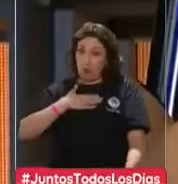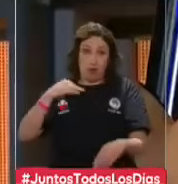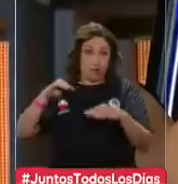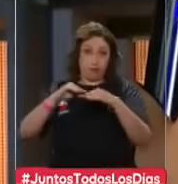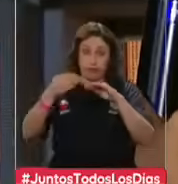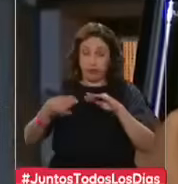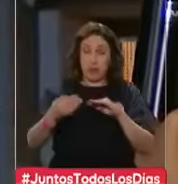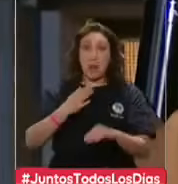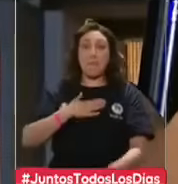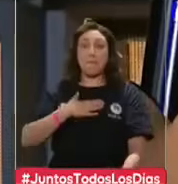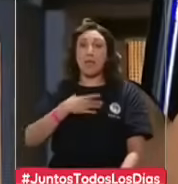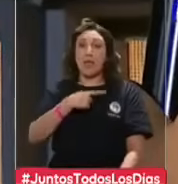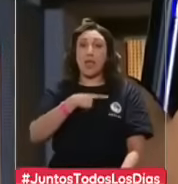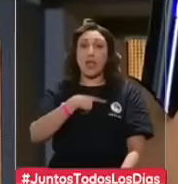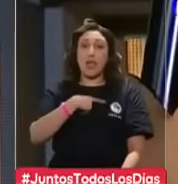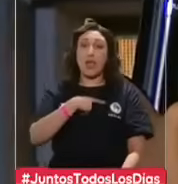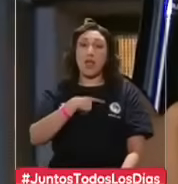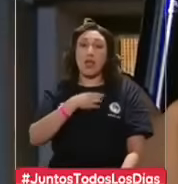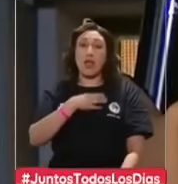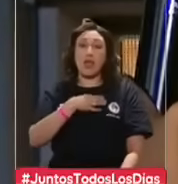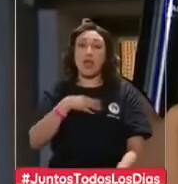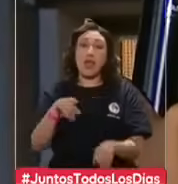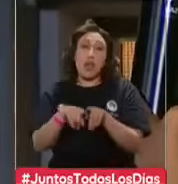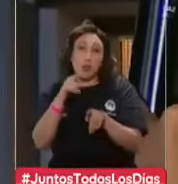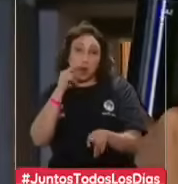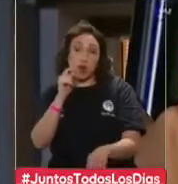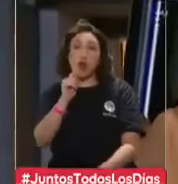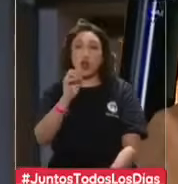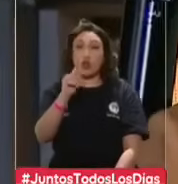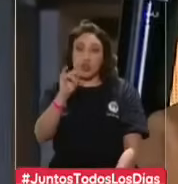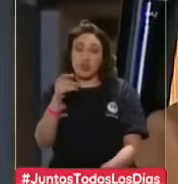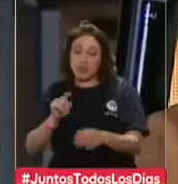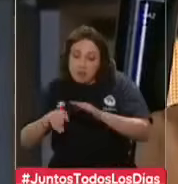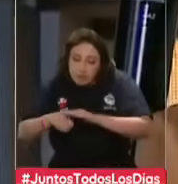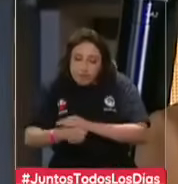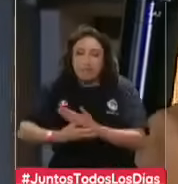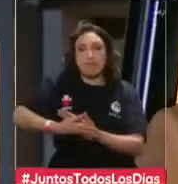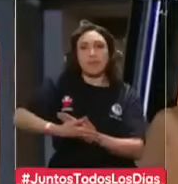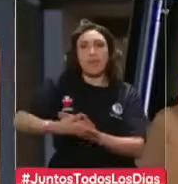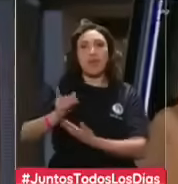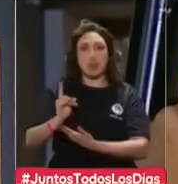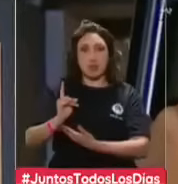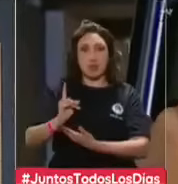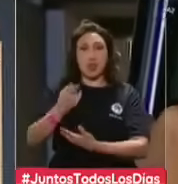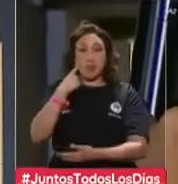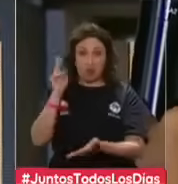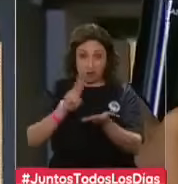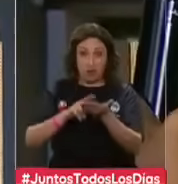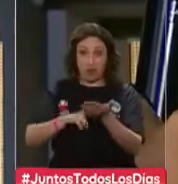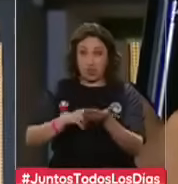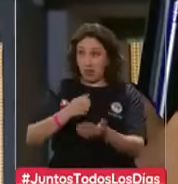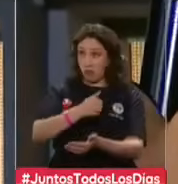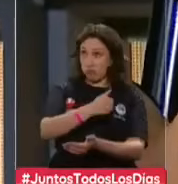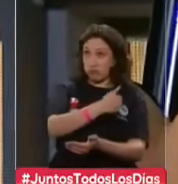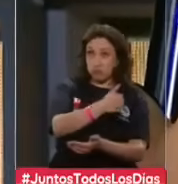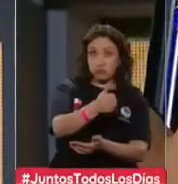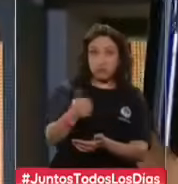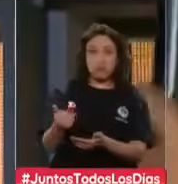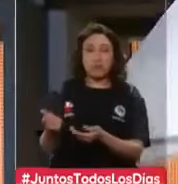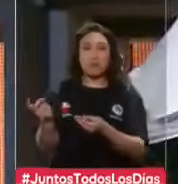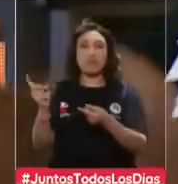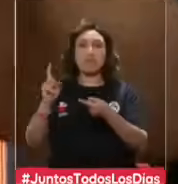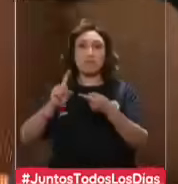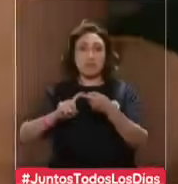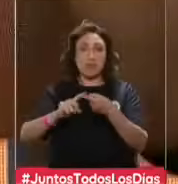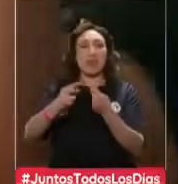mi hermano Cristóbal Totti nació con una discapacidad. Y así, o sea, en el fondo, de verdad la Teletón es de todos y de todas y de todes.